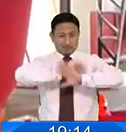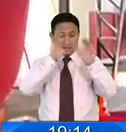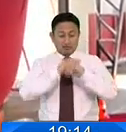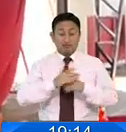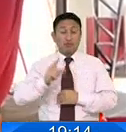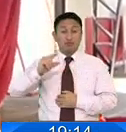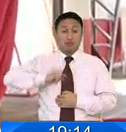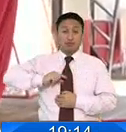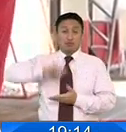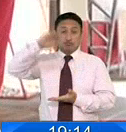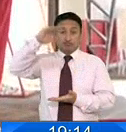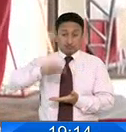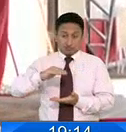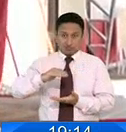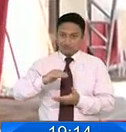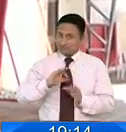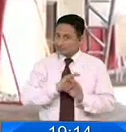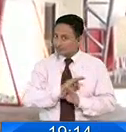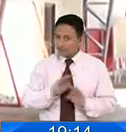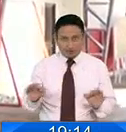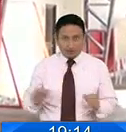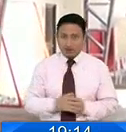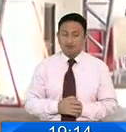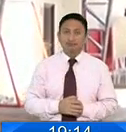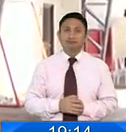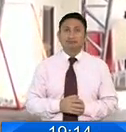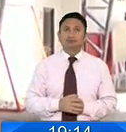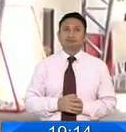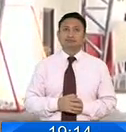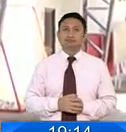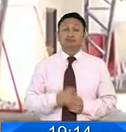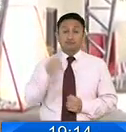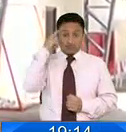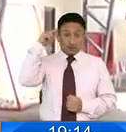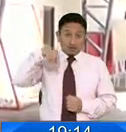salario básico como malintencionadamente se quiso hacer creer, y creo que eso es lo más importante del veto, ¿sí?